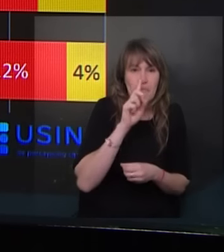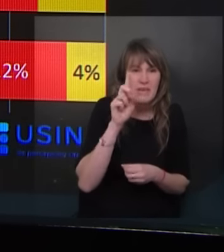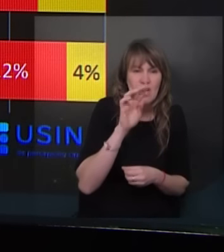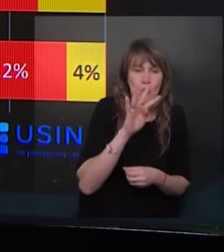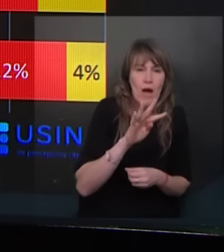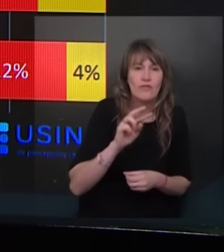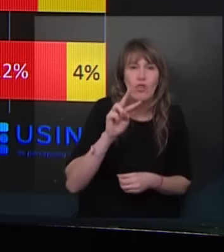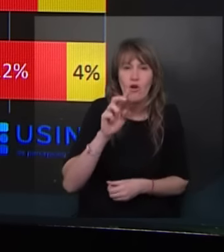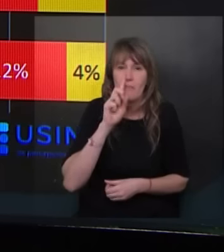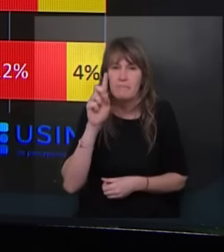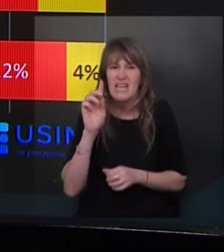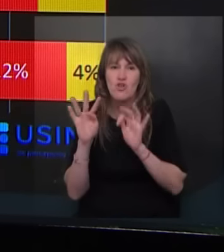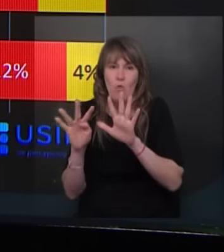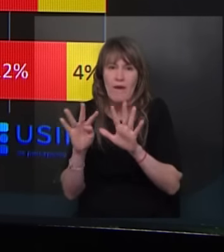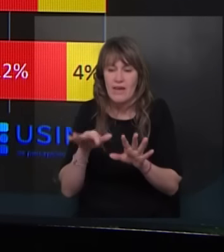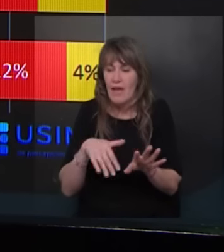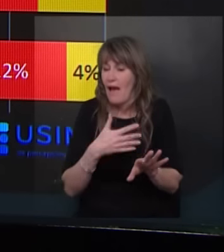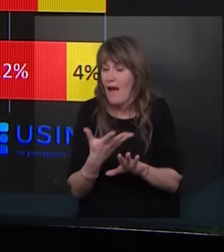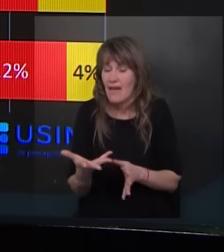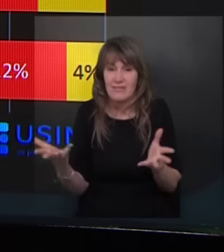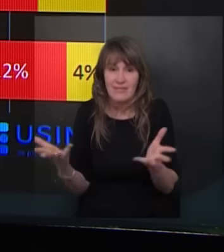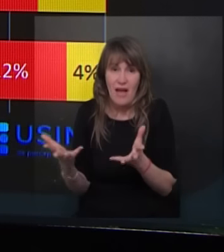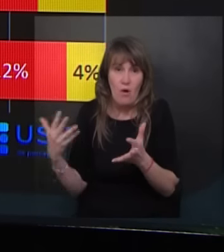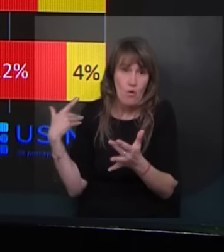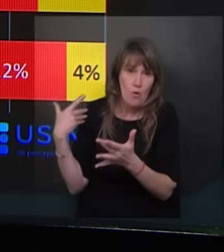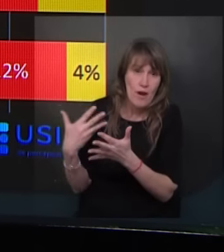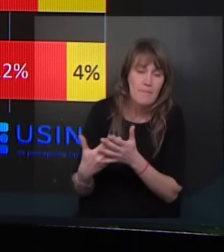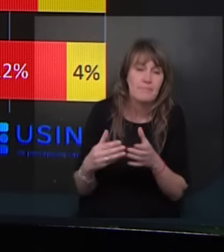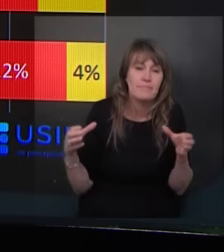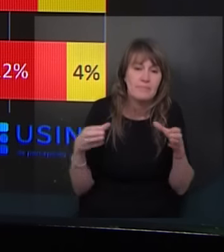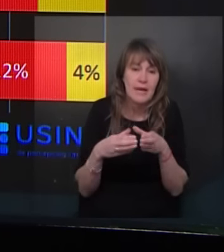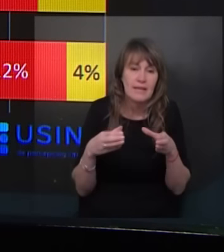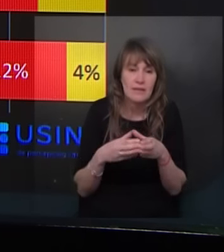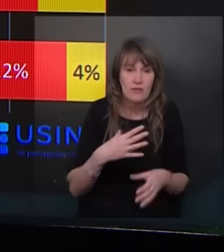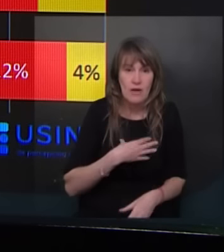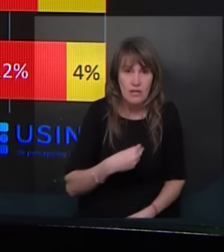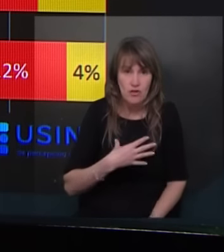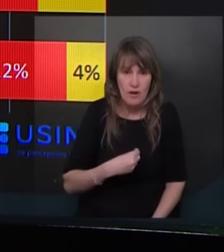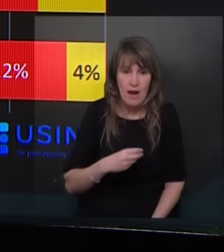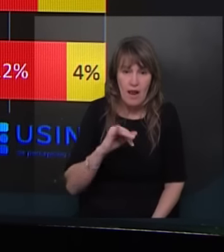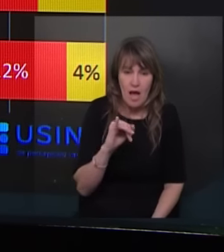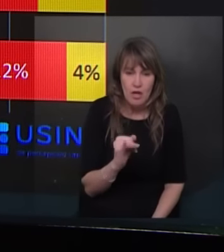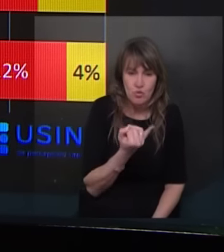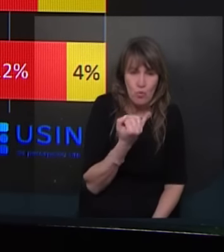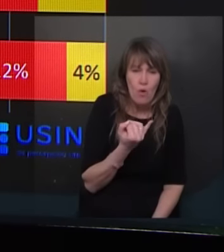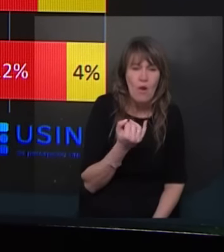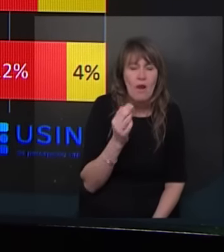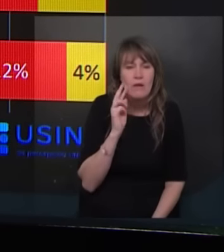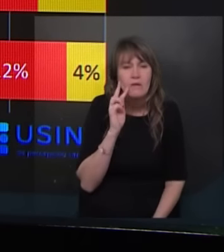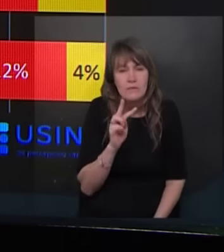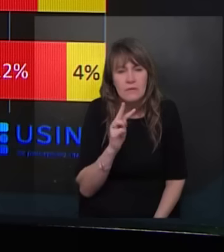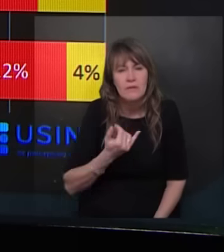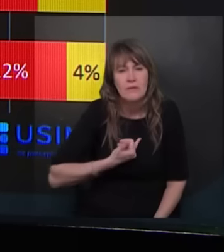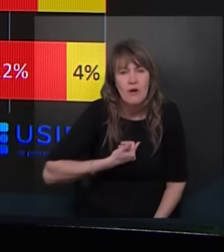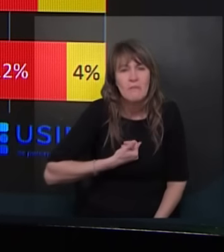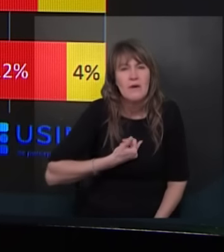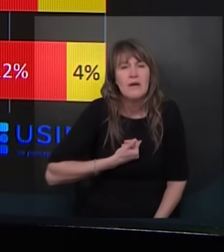2009 hasta la fecha qué pasó con el Partido Nacional los colores en azul vemos también se ha comentado